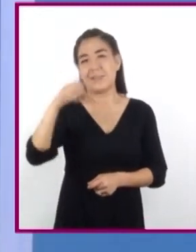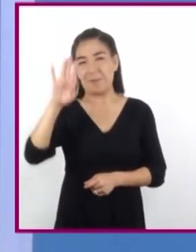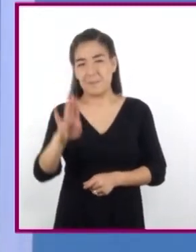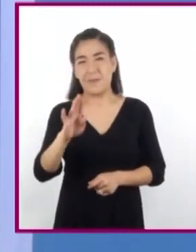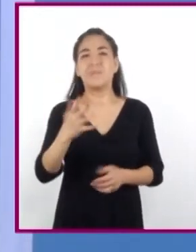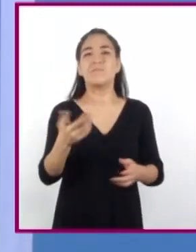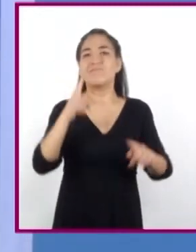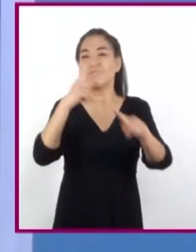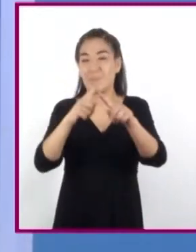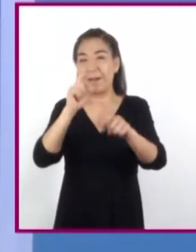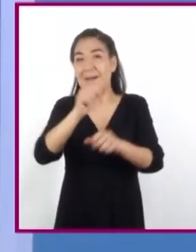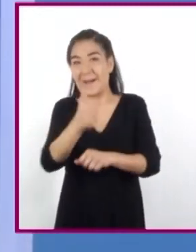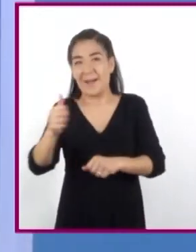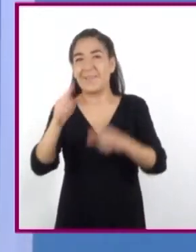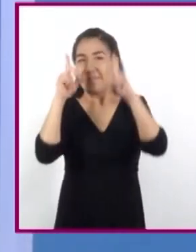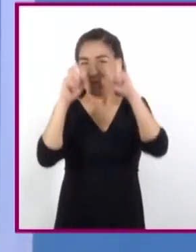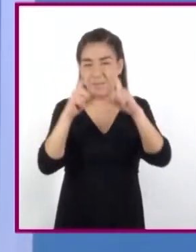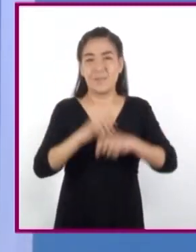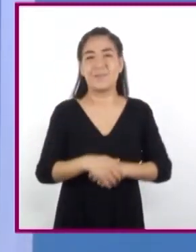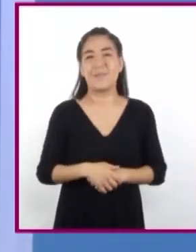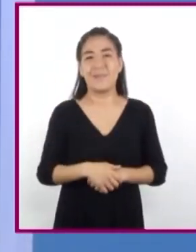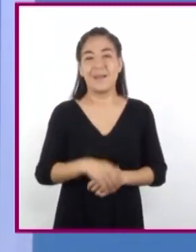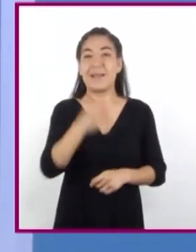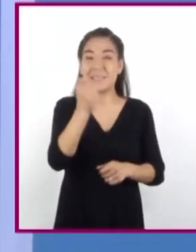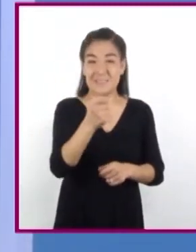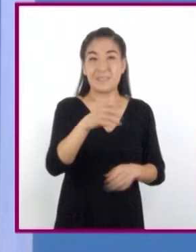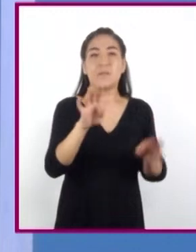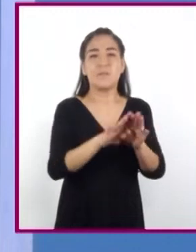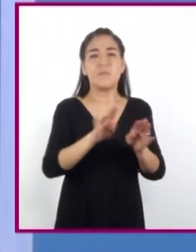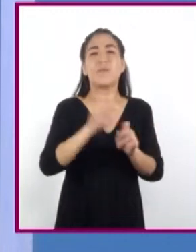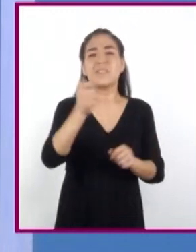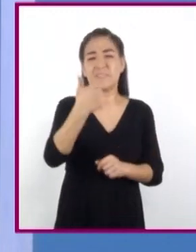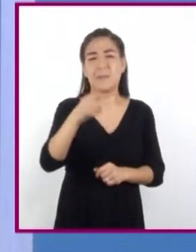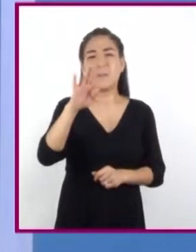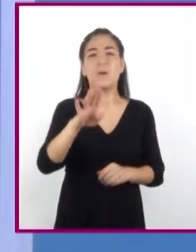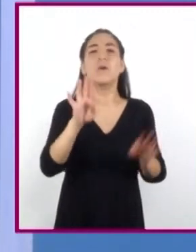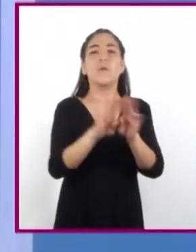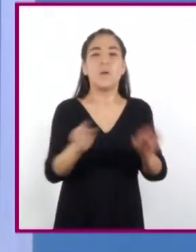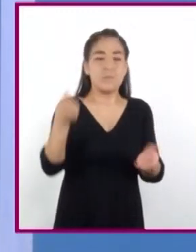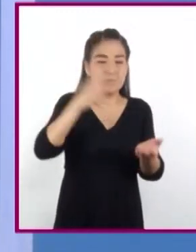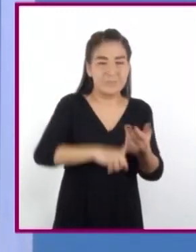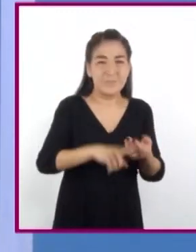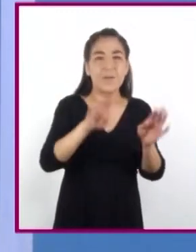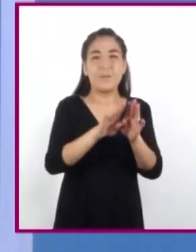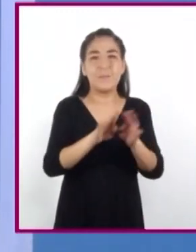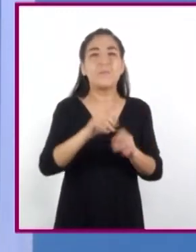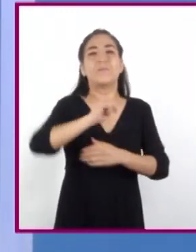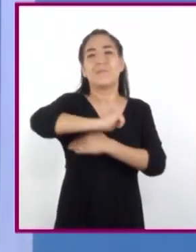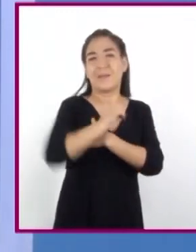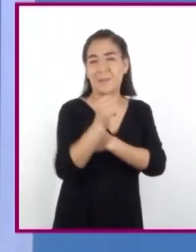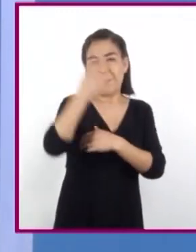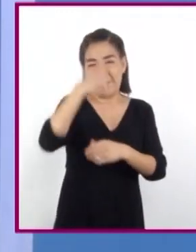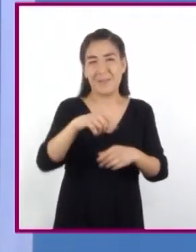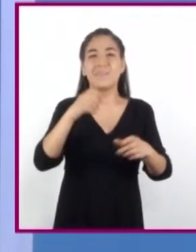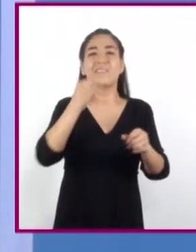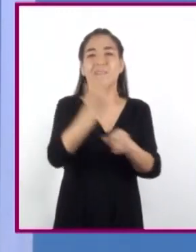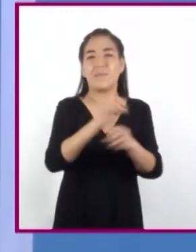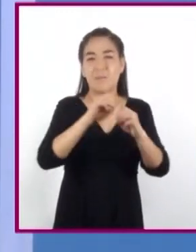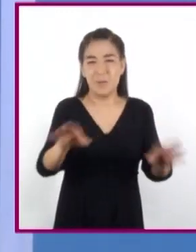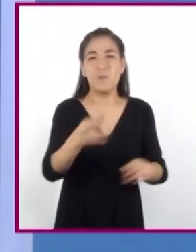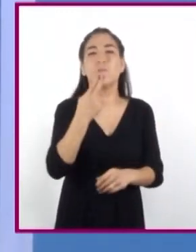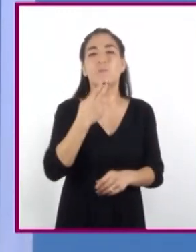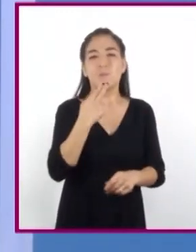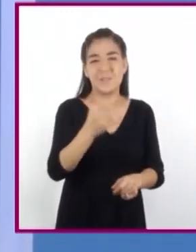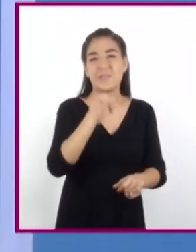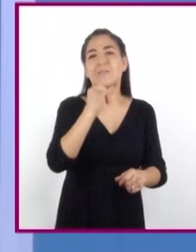Un megabyte es una unidad de medida de almacenamiento informático utilizado comúnmente en computadoras,